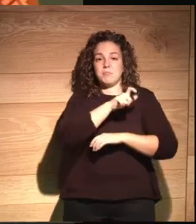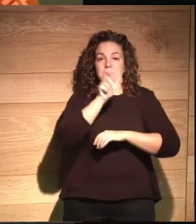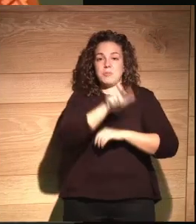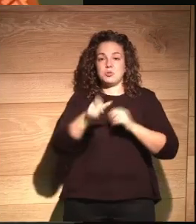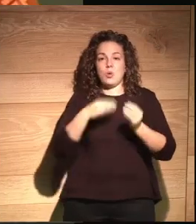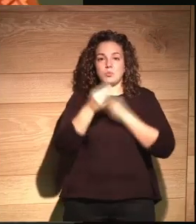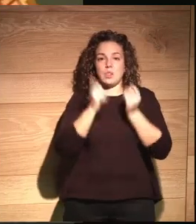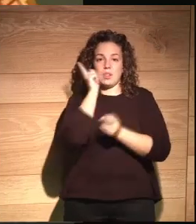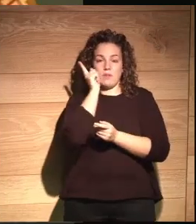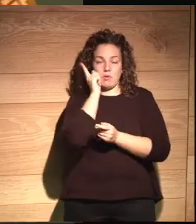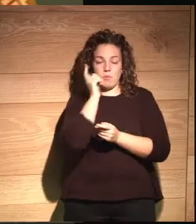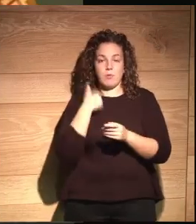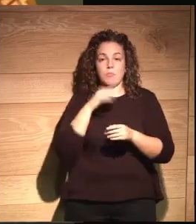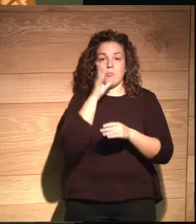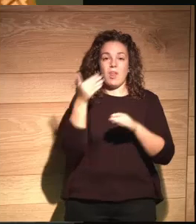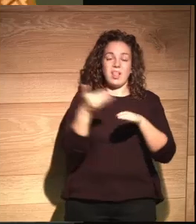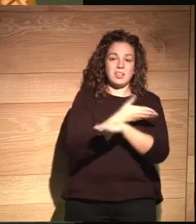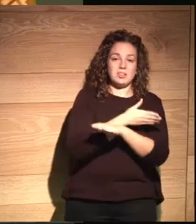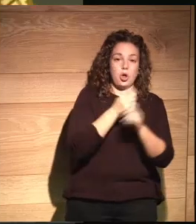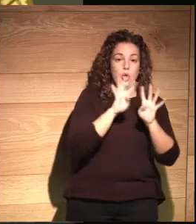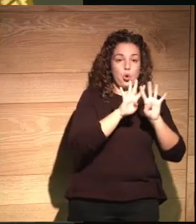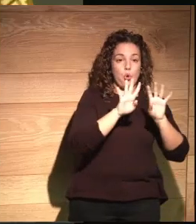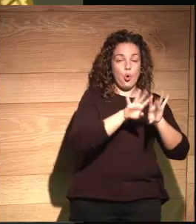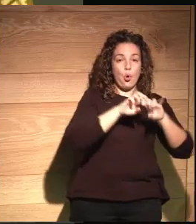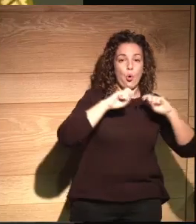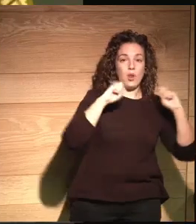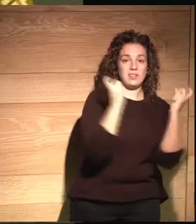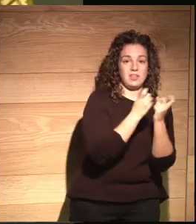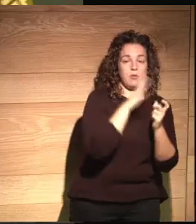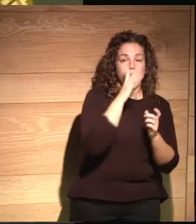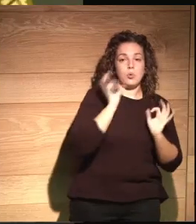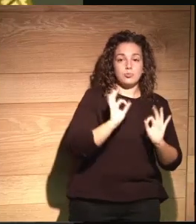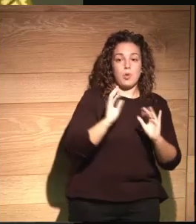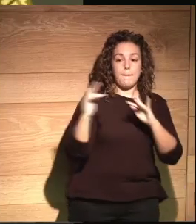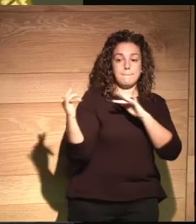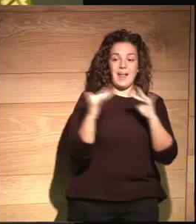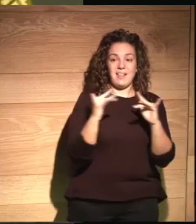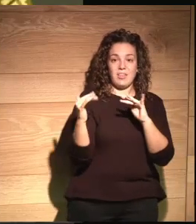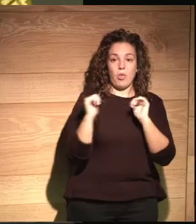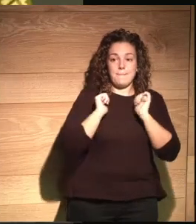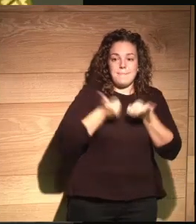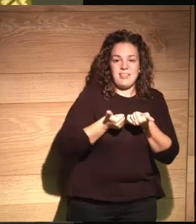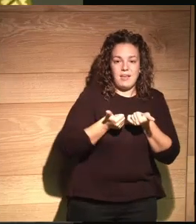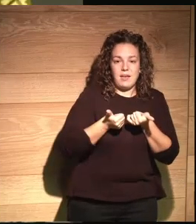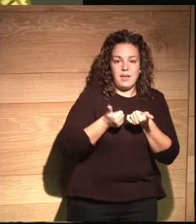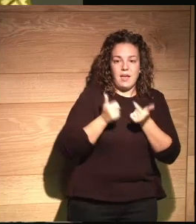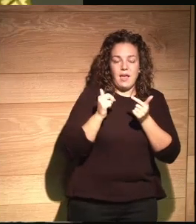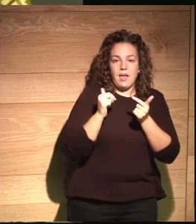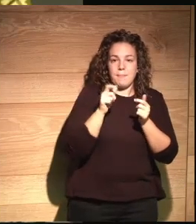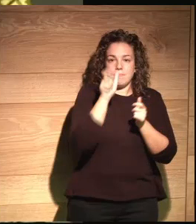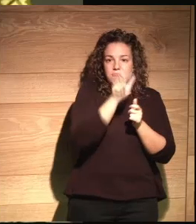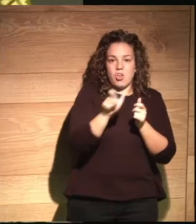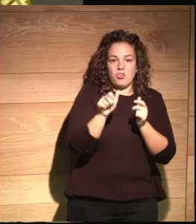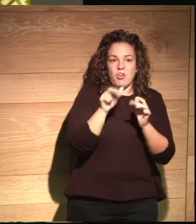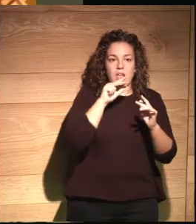coliseo el río llegó en un momento en el que el partido empezó nada nadie más habla